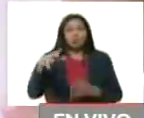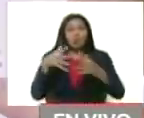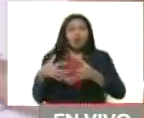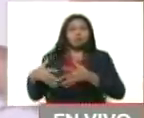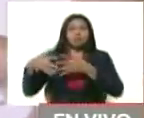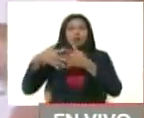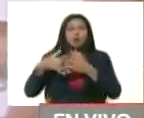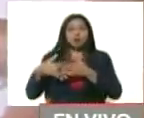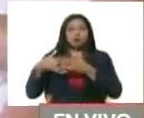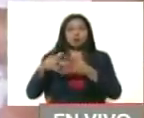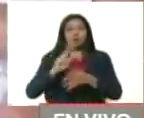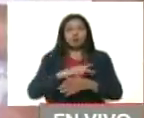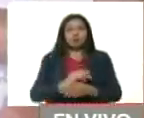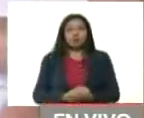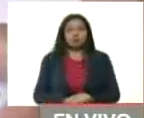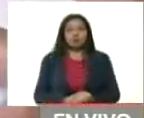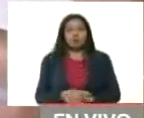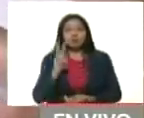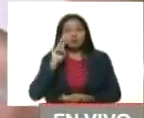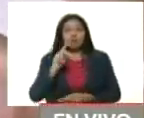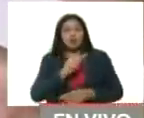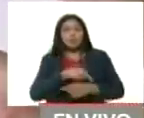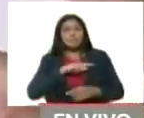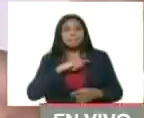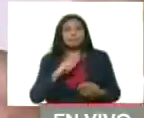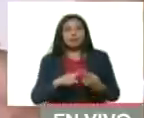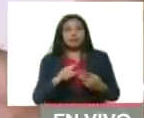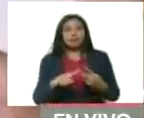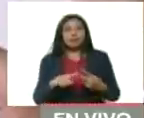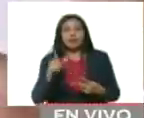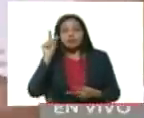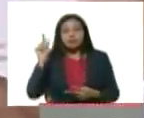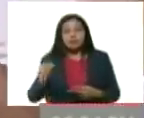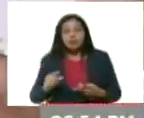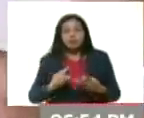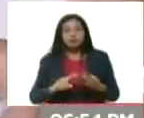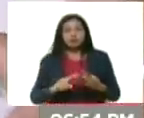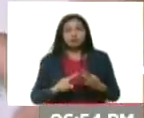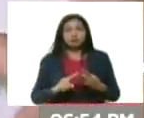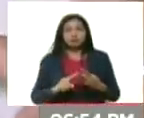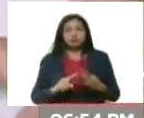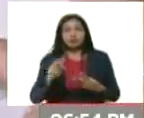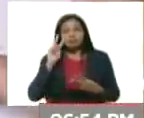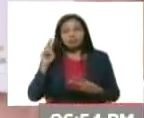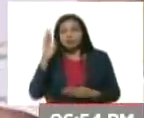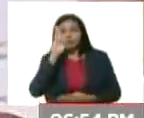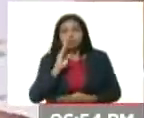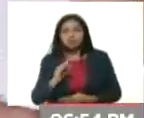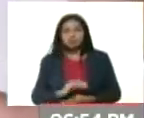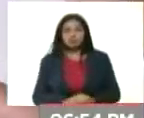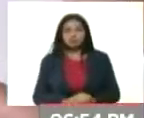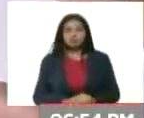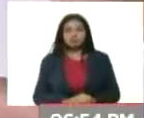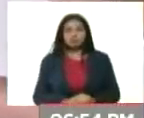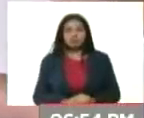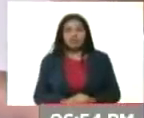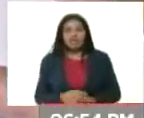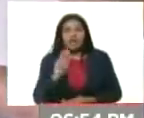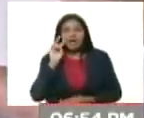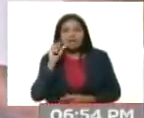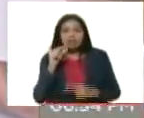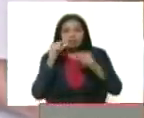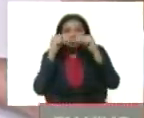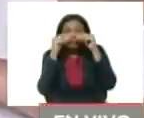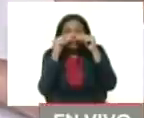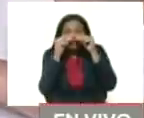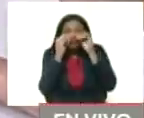de Norteamérica. Aquí está España, aquí está Italia, aquí está Brasil, y aquí, que no se